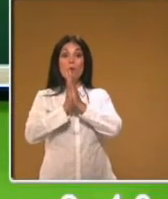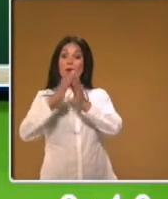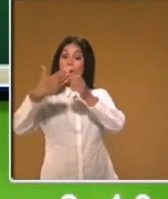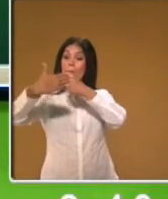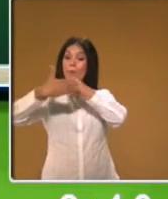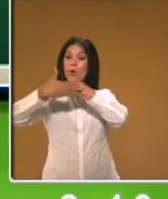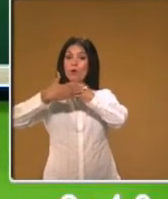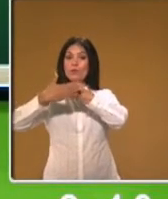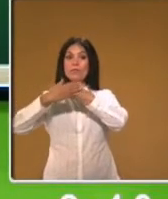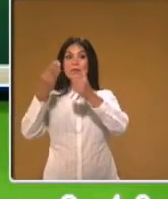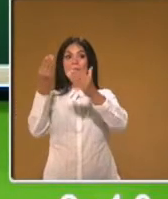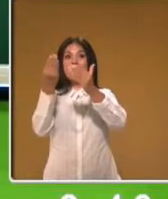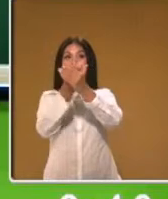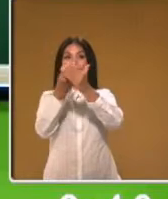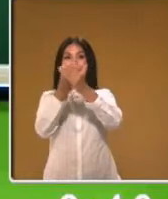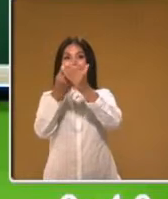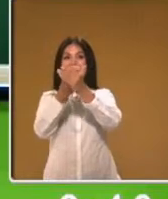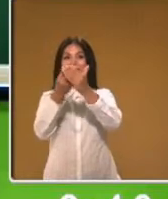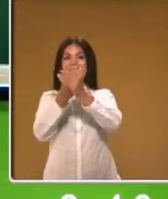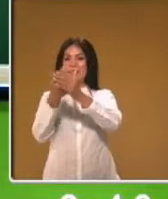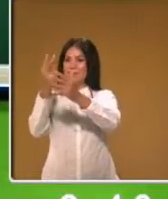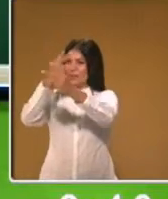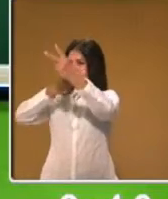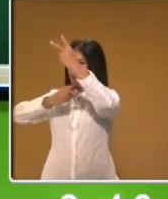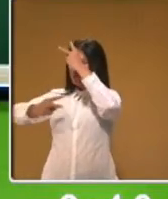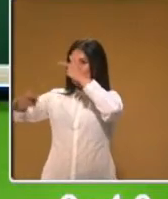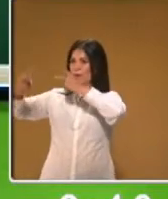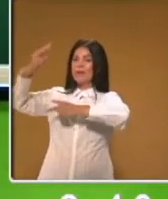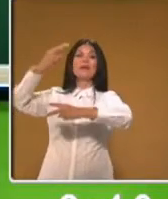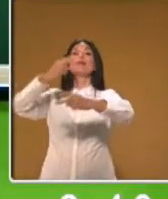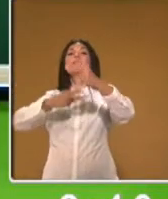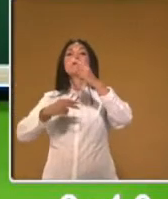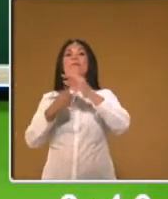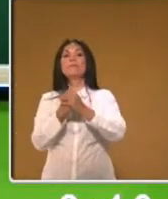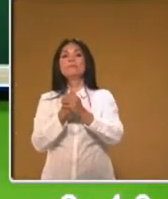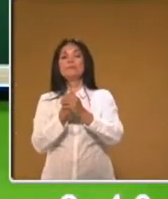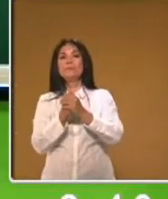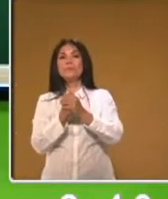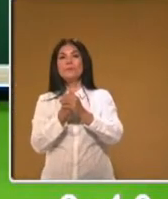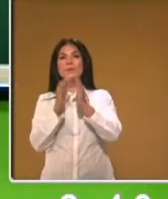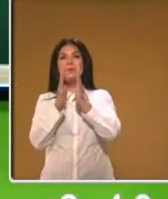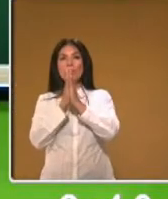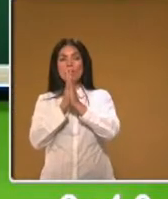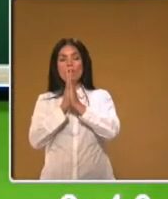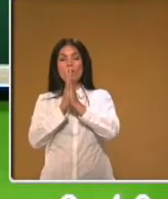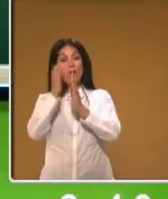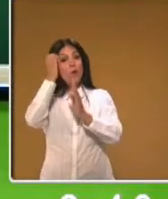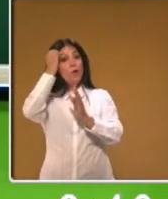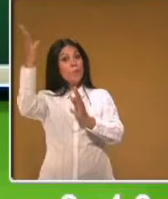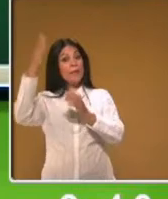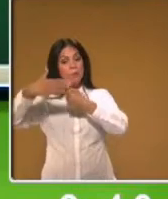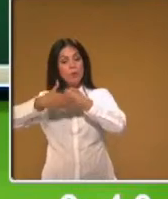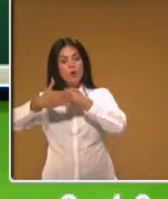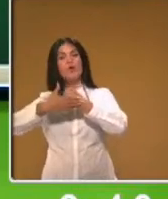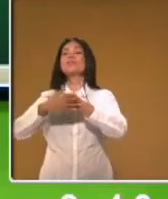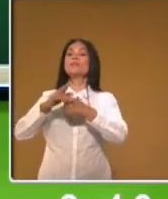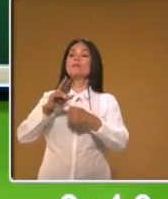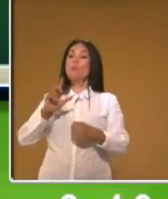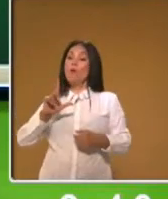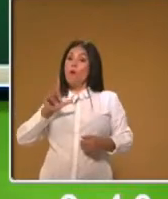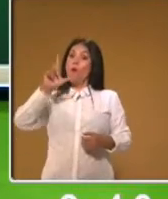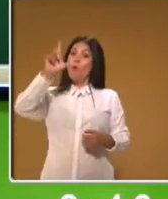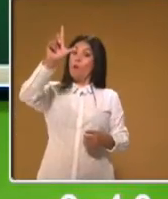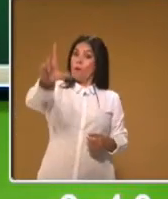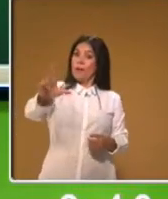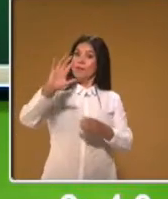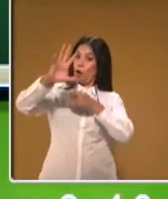les voy a pasar un truco para poder sacar de una forma más sencilla las potencias y las raíces. Que tengan muy buenas